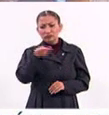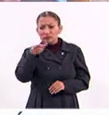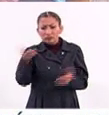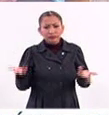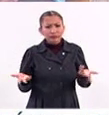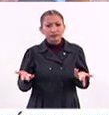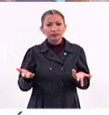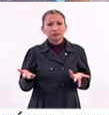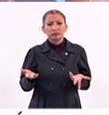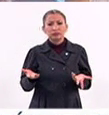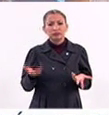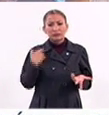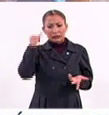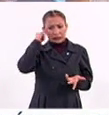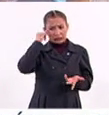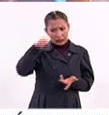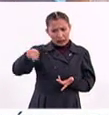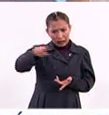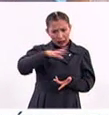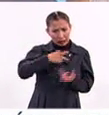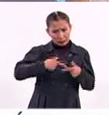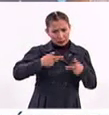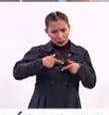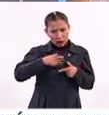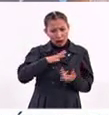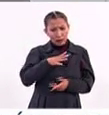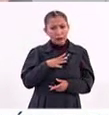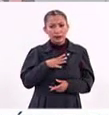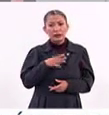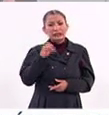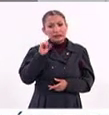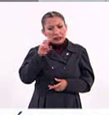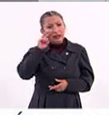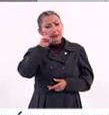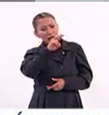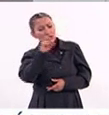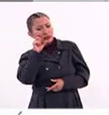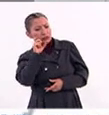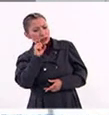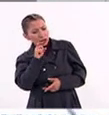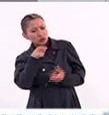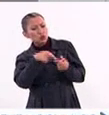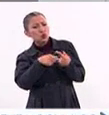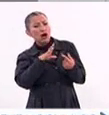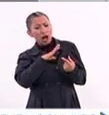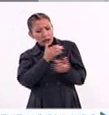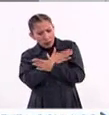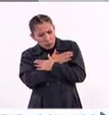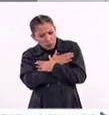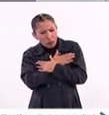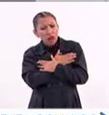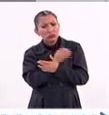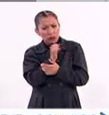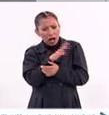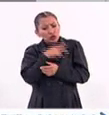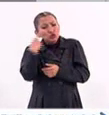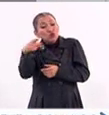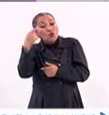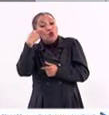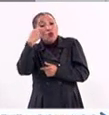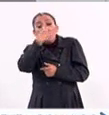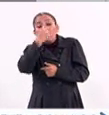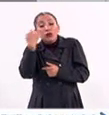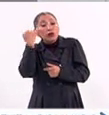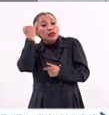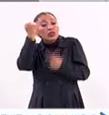oigan, los indígenas sí, digamos, sí ven al sexo y sí ven al amor a su manera